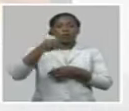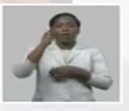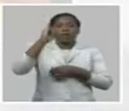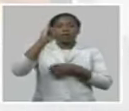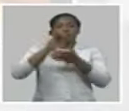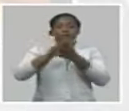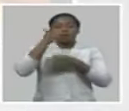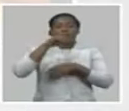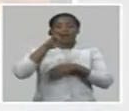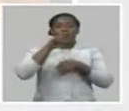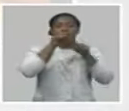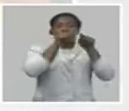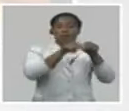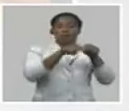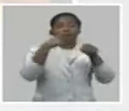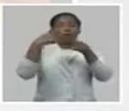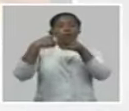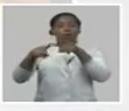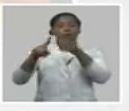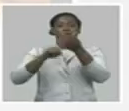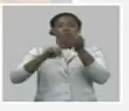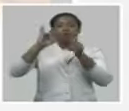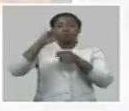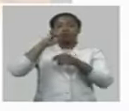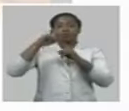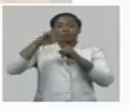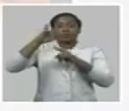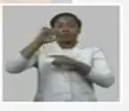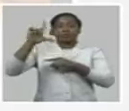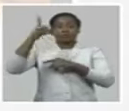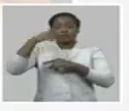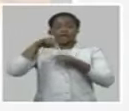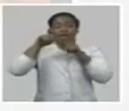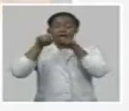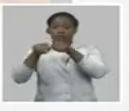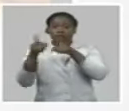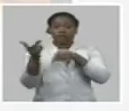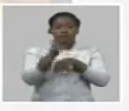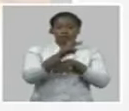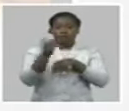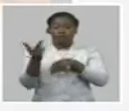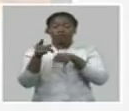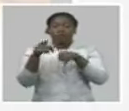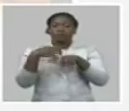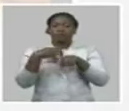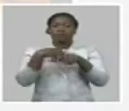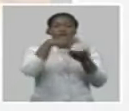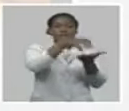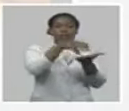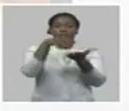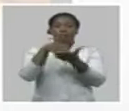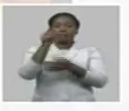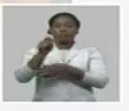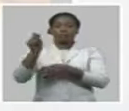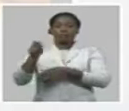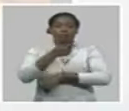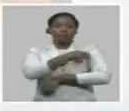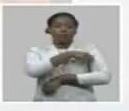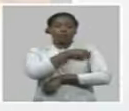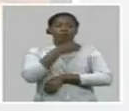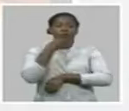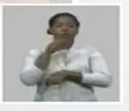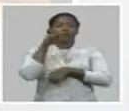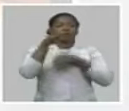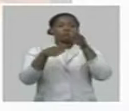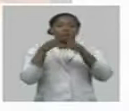en la puntilla que son extremos de red donde la población va a tener un punto de fácil acceso para ir a buscar el